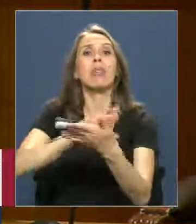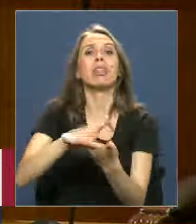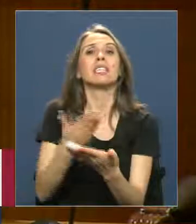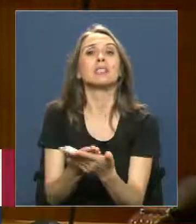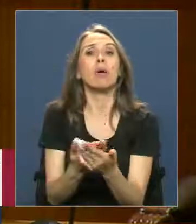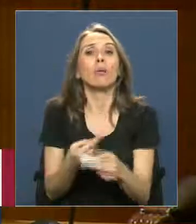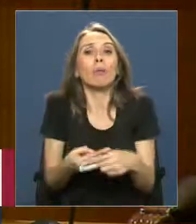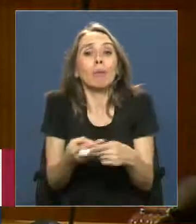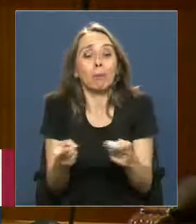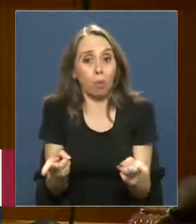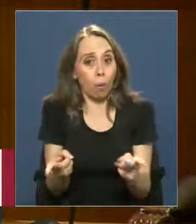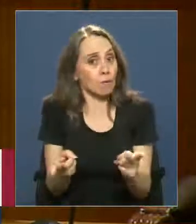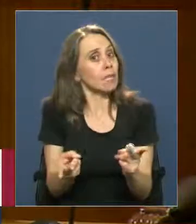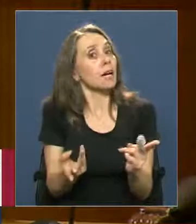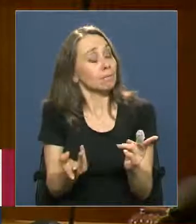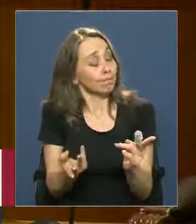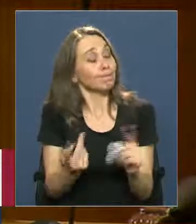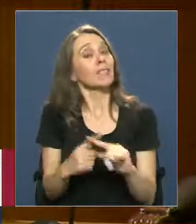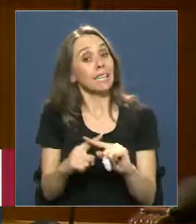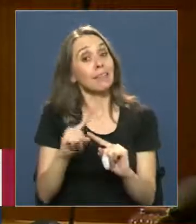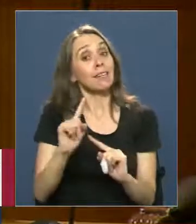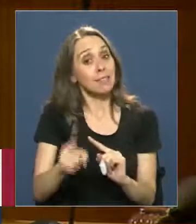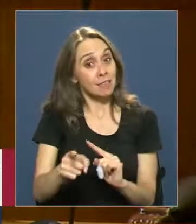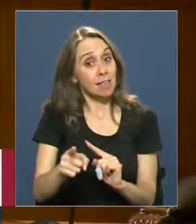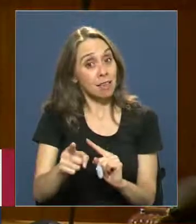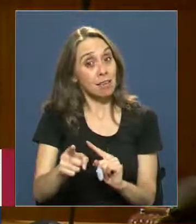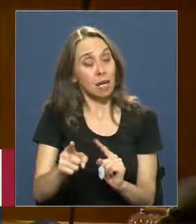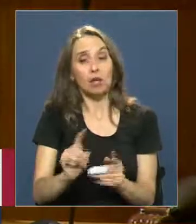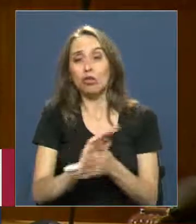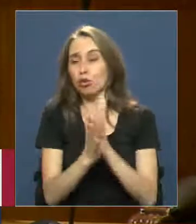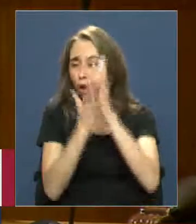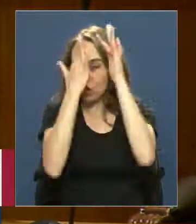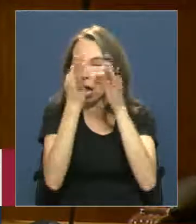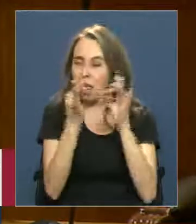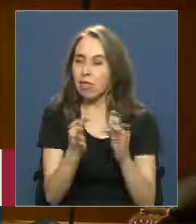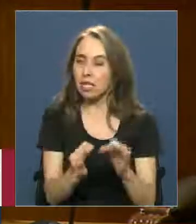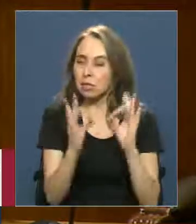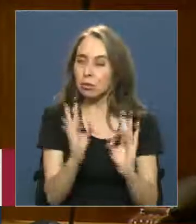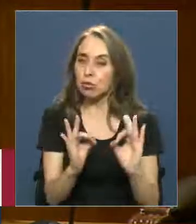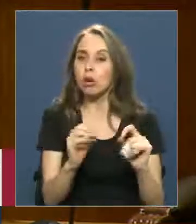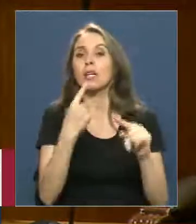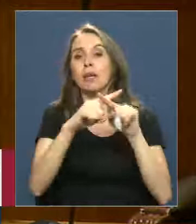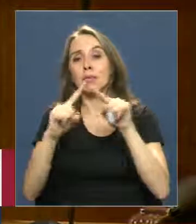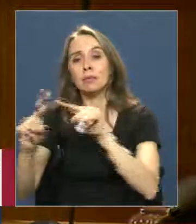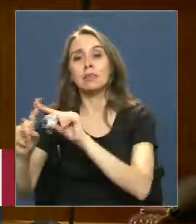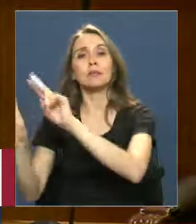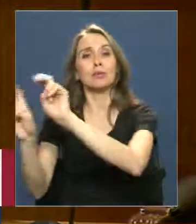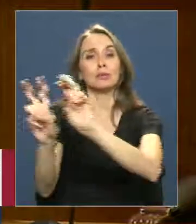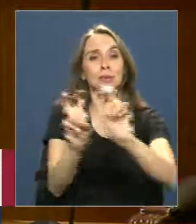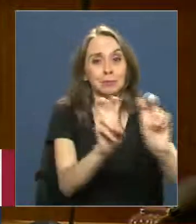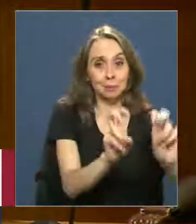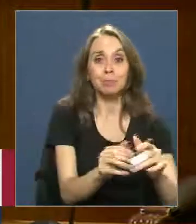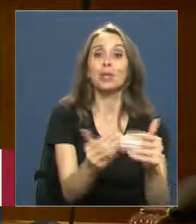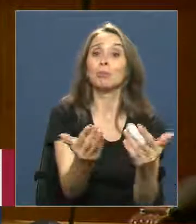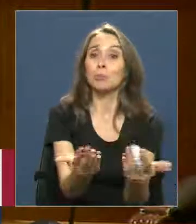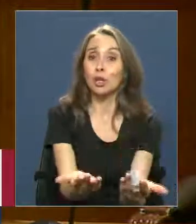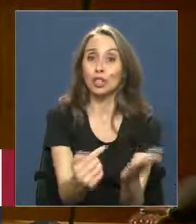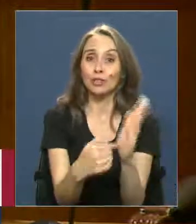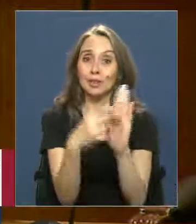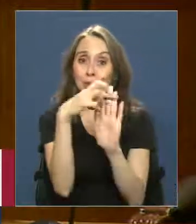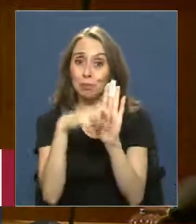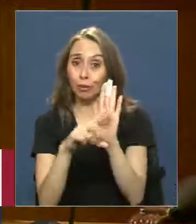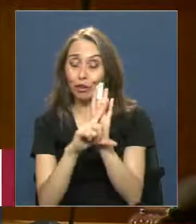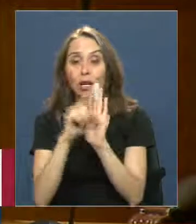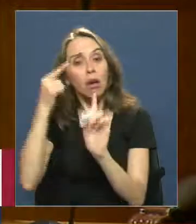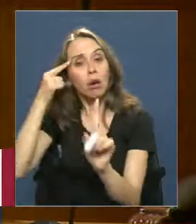pública, que exige, por cierto, que se tomen todas las medidas de distinta índole. Por esto, esta iniciativa